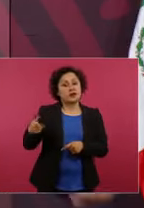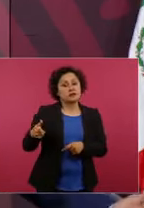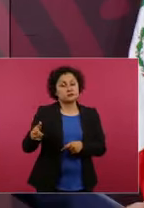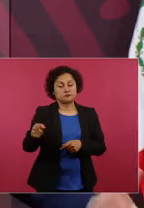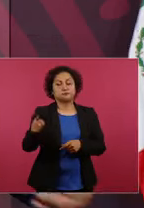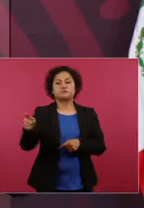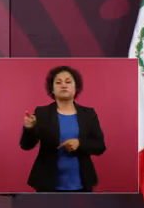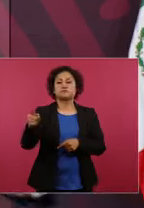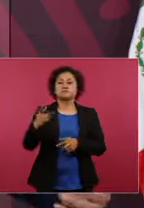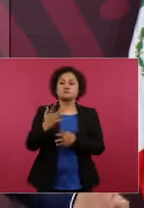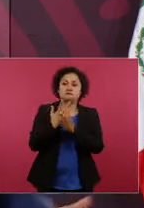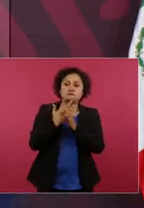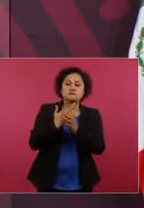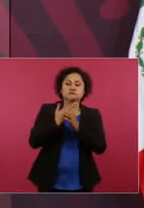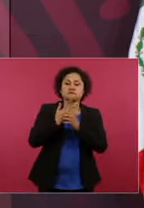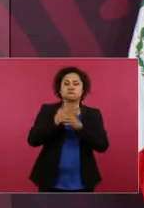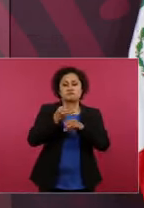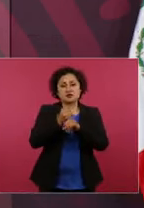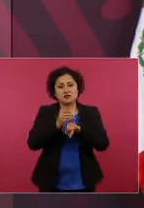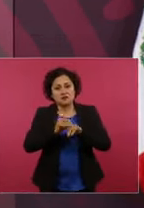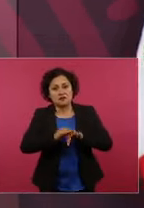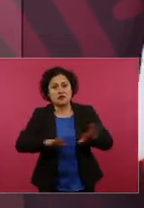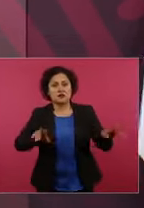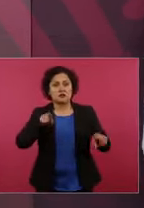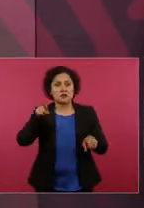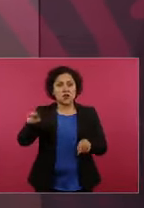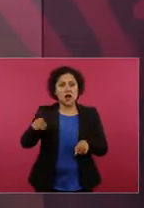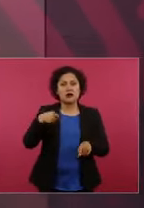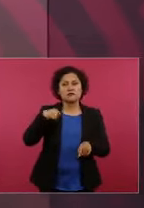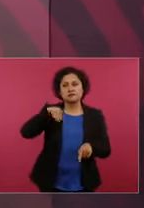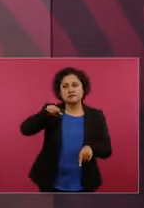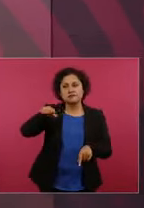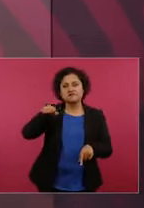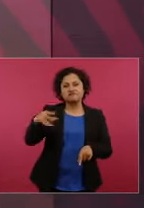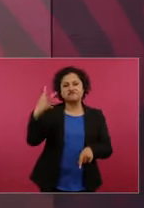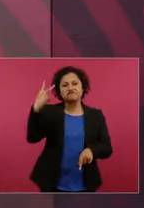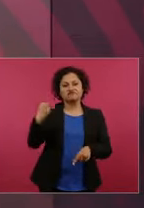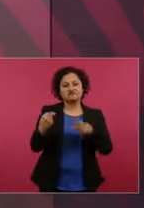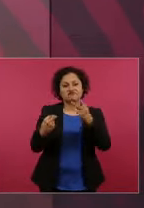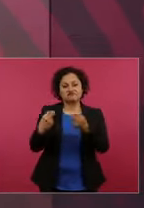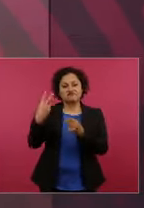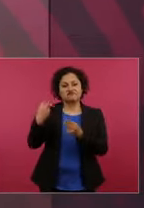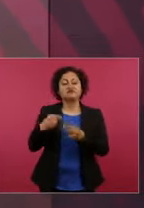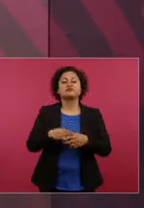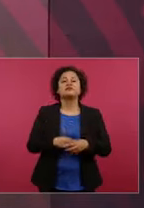y que no nos abrían espacio. Ya les platiqué lo del